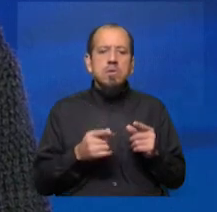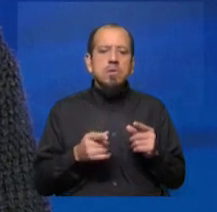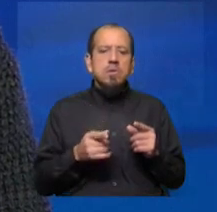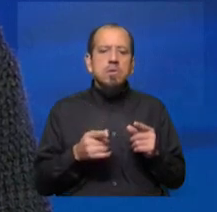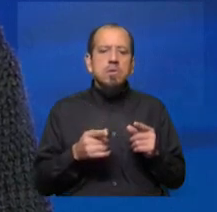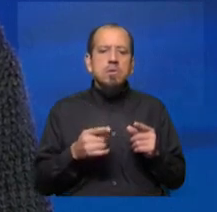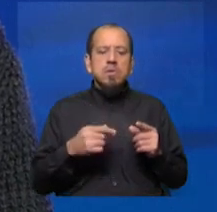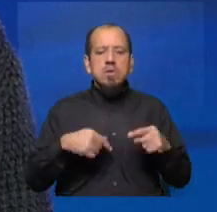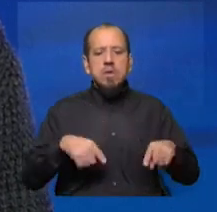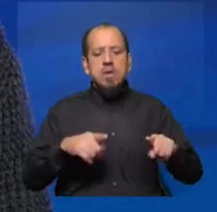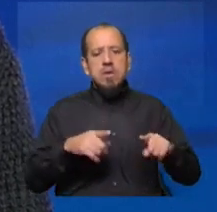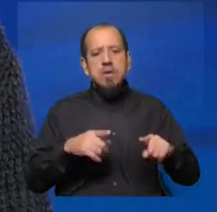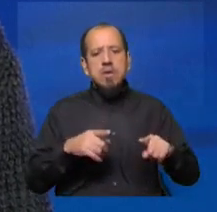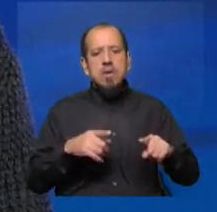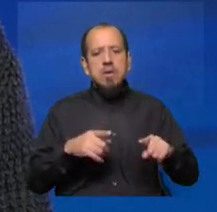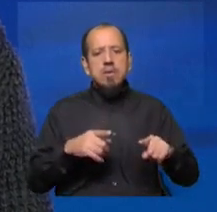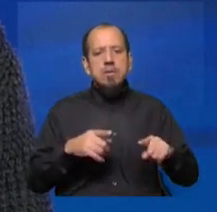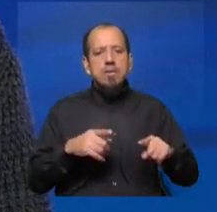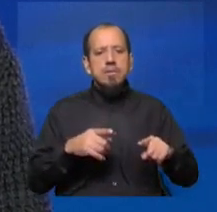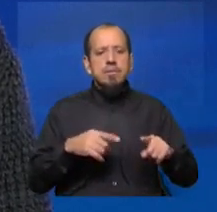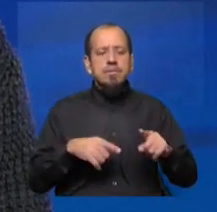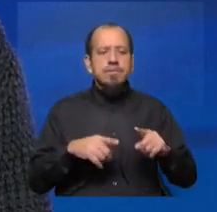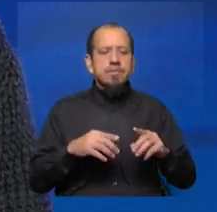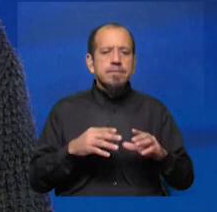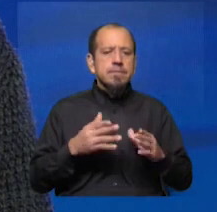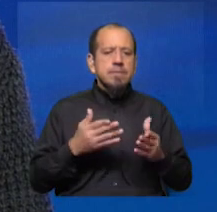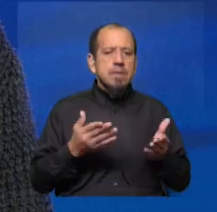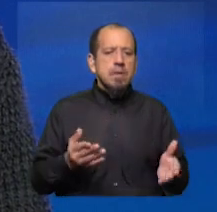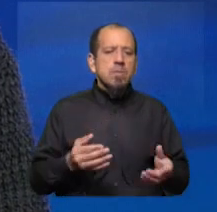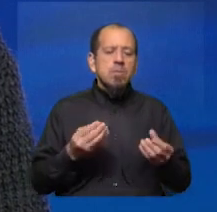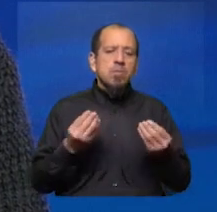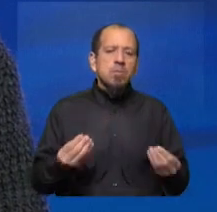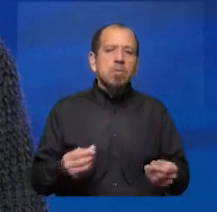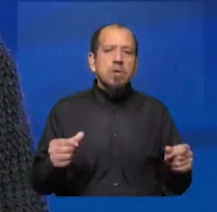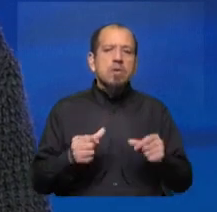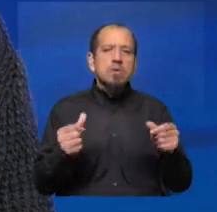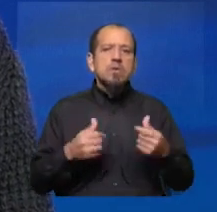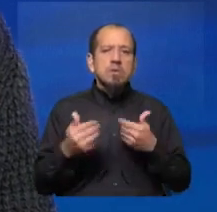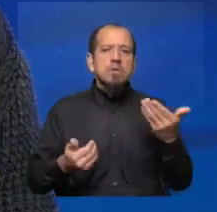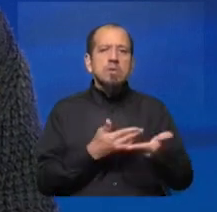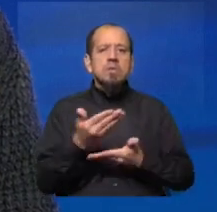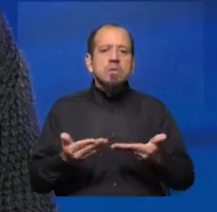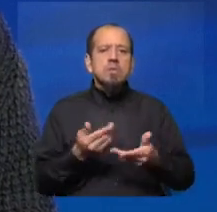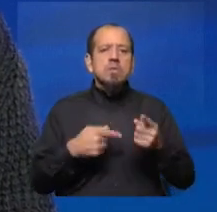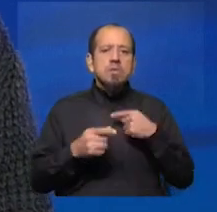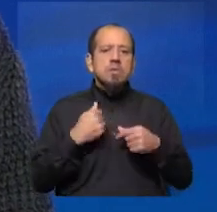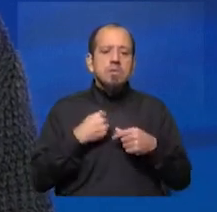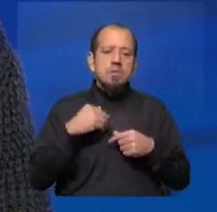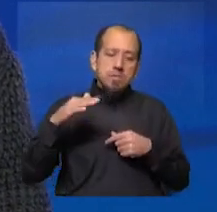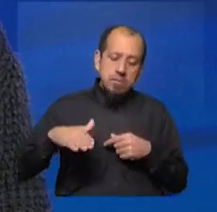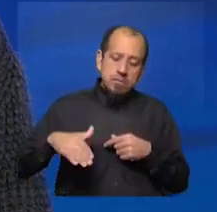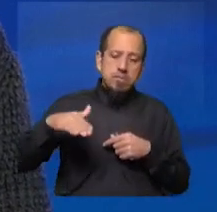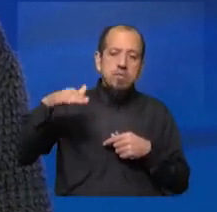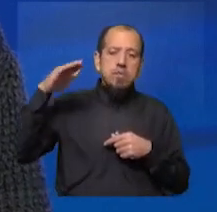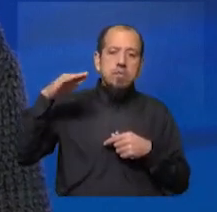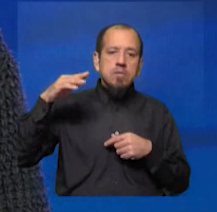ver con esa necesidad esa intención se gustó por tratar de generar un espacio en el que me hubiera gustado tener a mí de Chico cuando